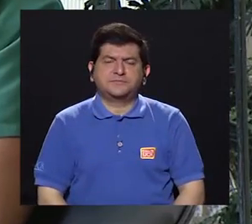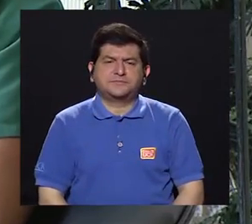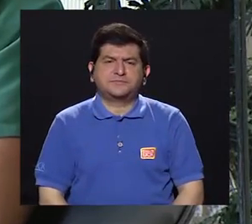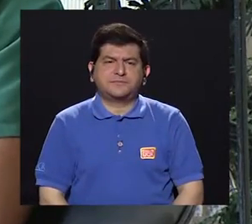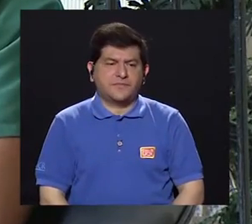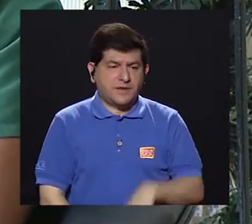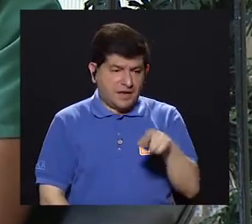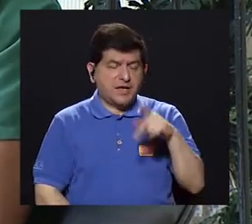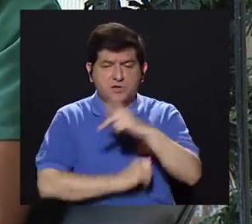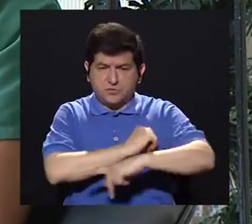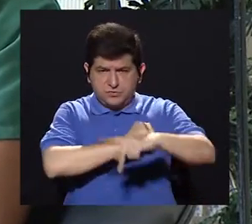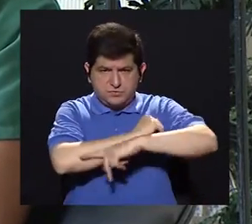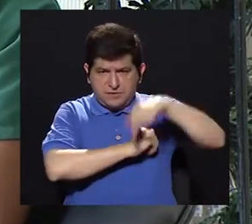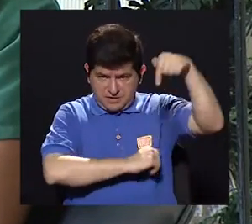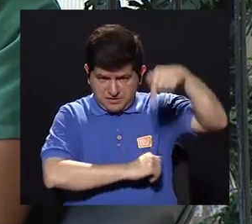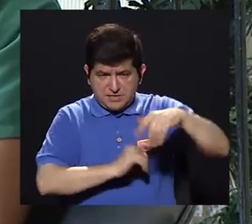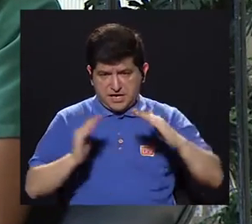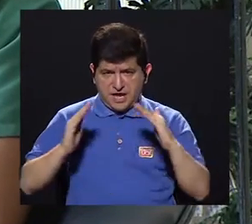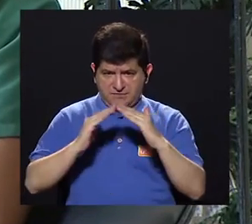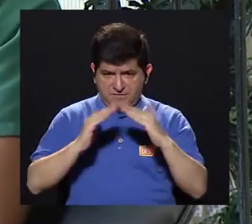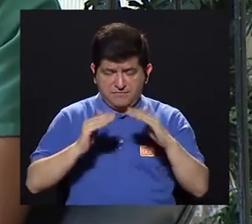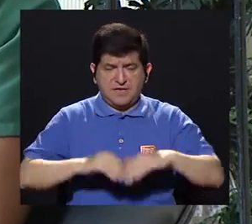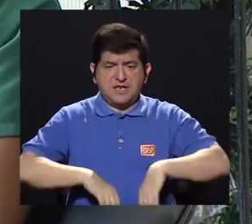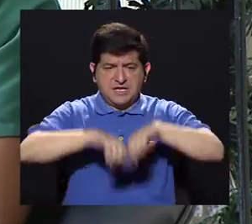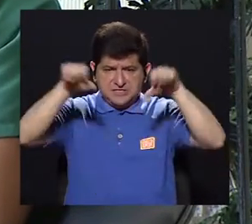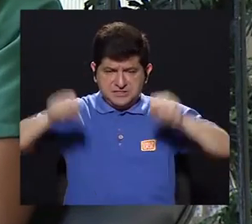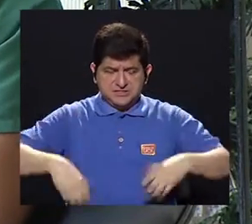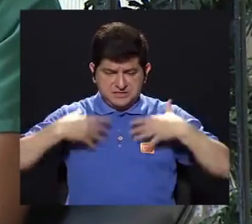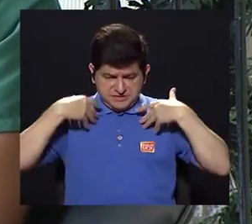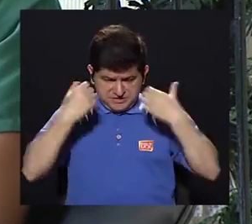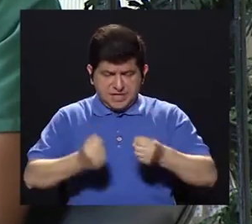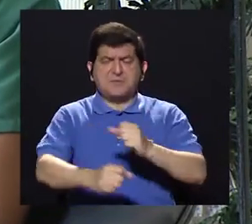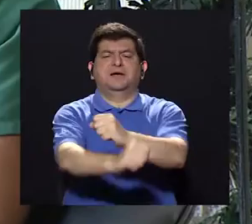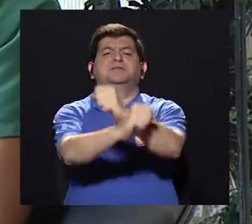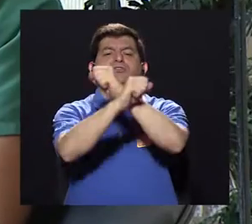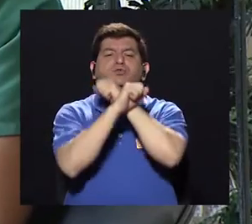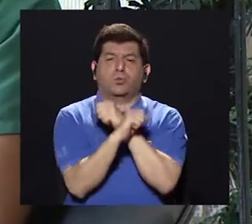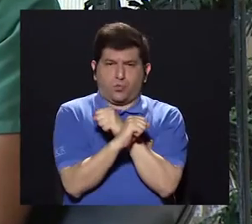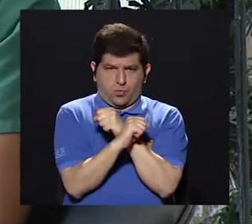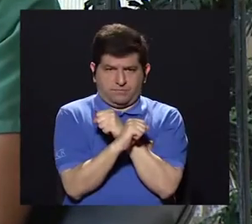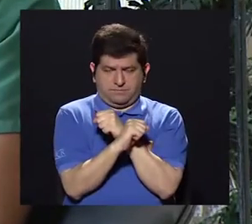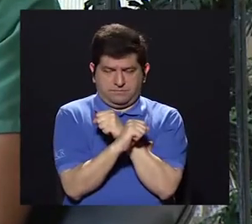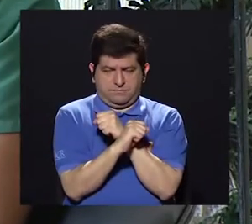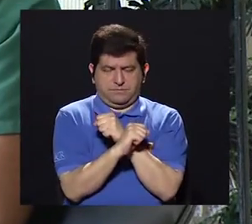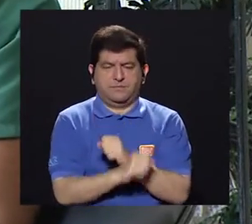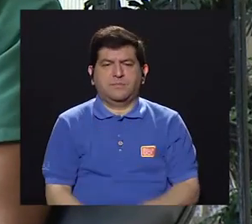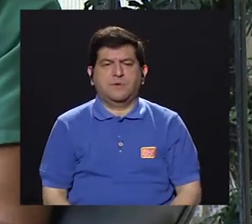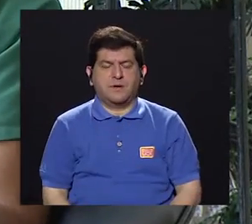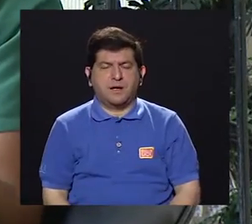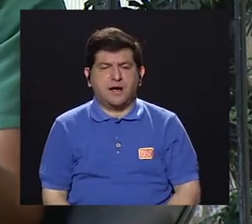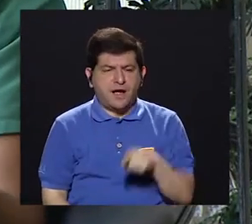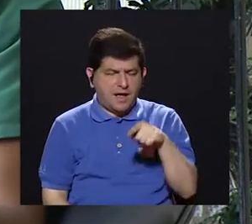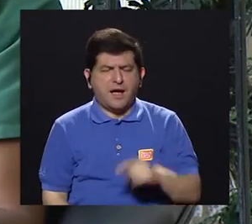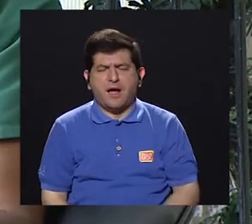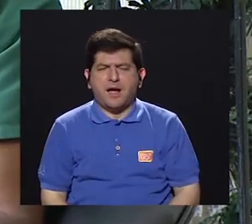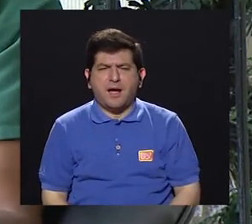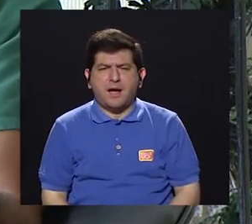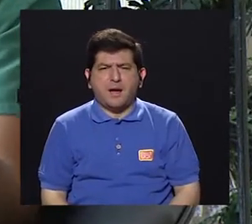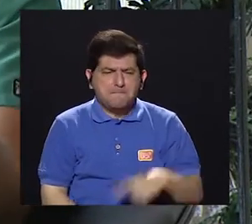que vive en un país donde el sistema de salud garantiza una